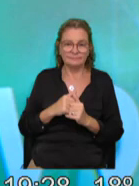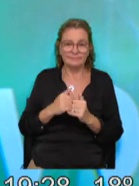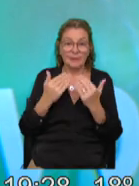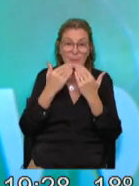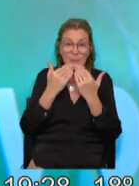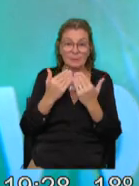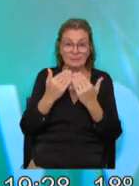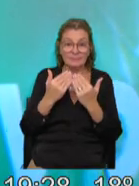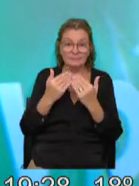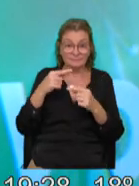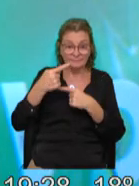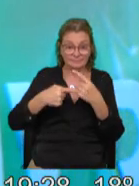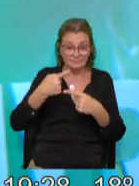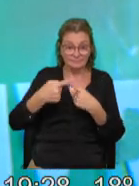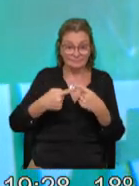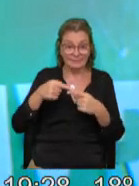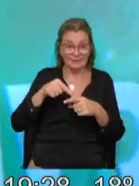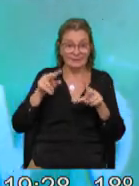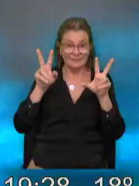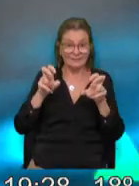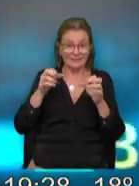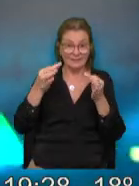muchas gracias, Germán. Por favor. Y seguiremos con este tema